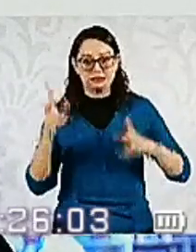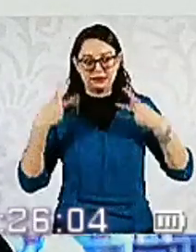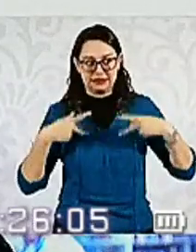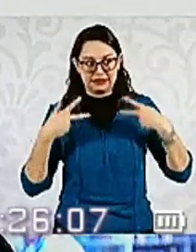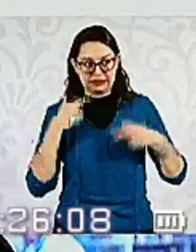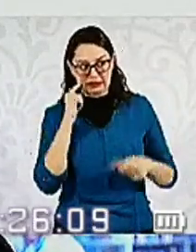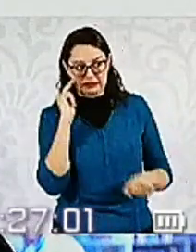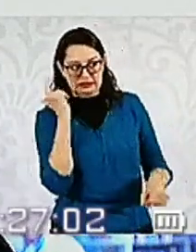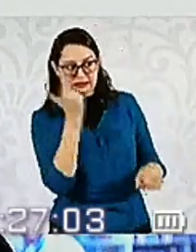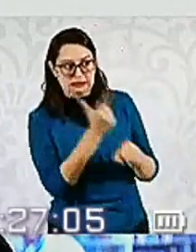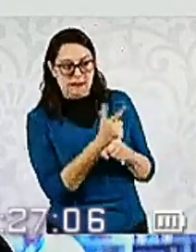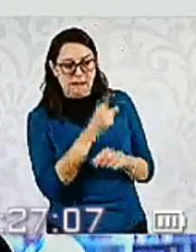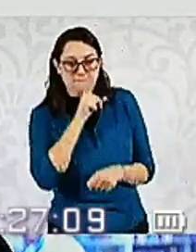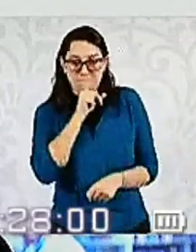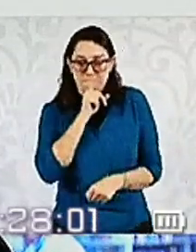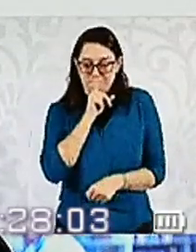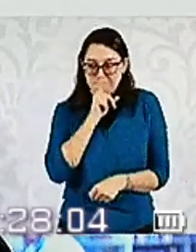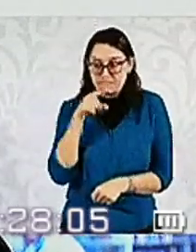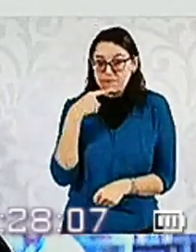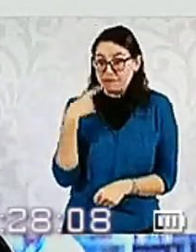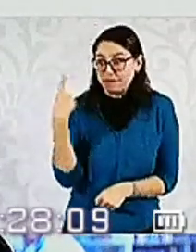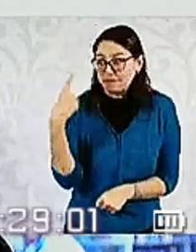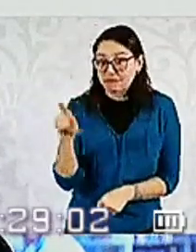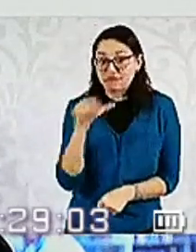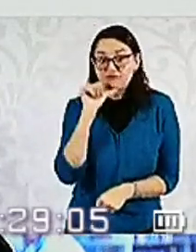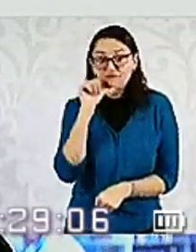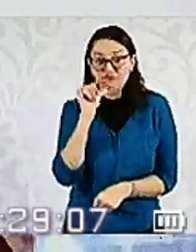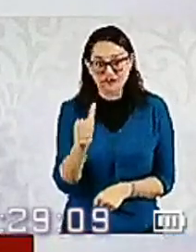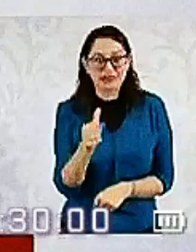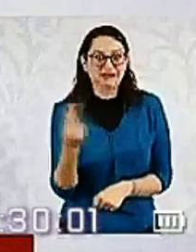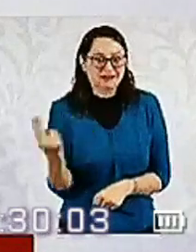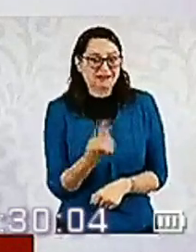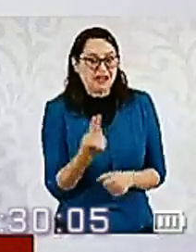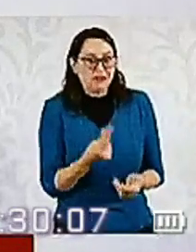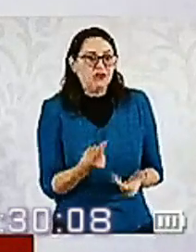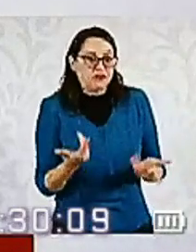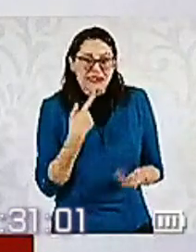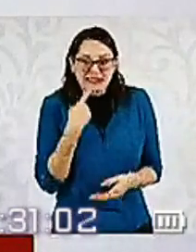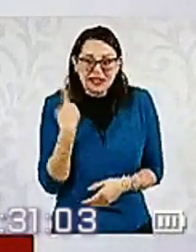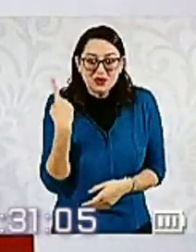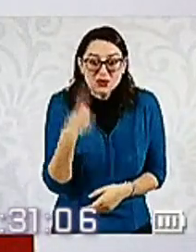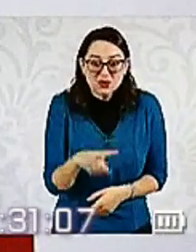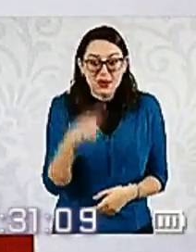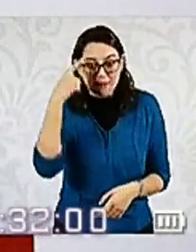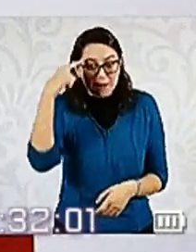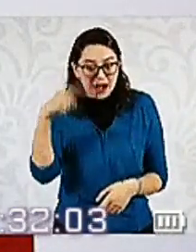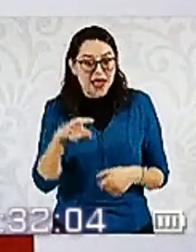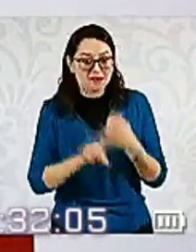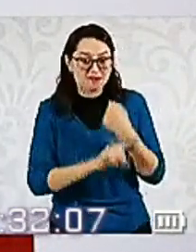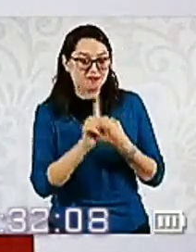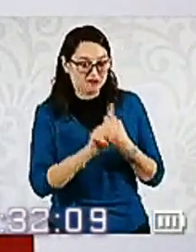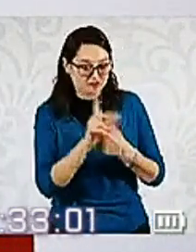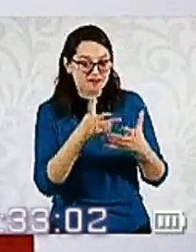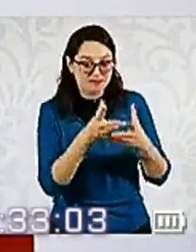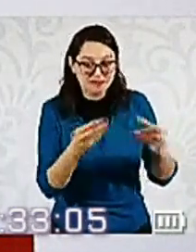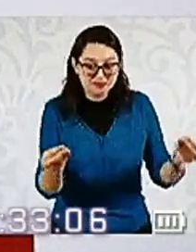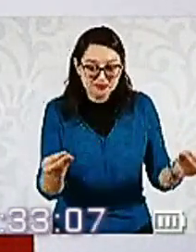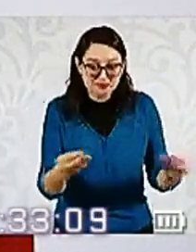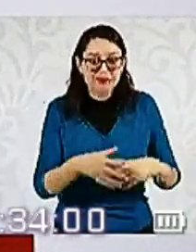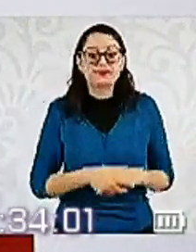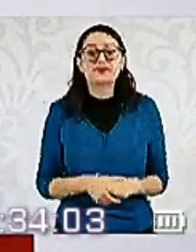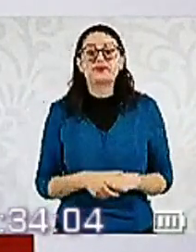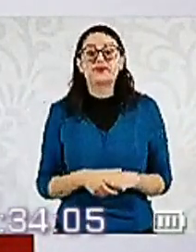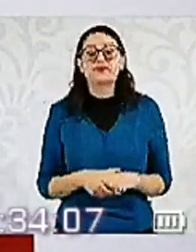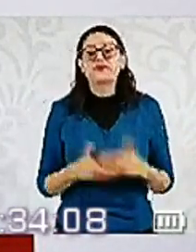también que ayudarnos a denunciar para lograr identificar más rápido los problemas. Realizar investigaciones que puedan inhibir la investigación,